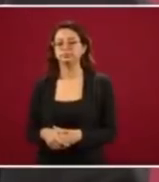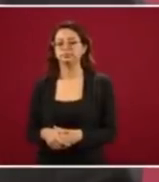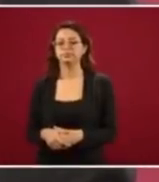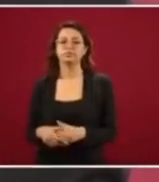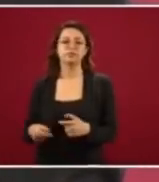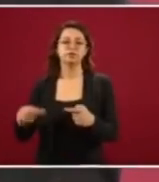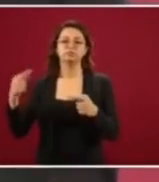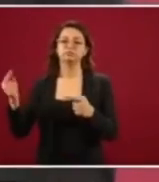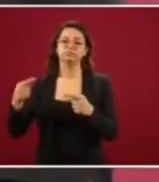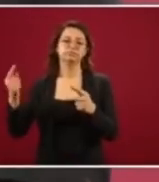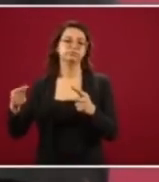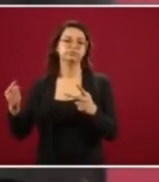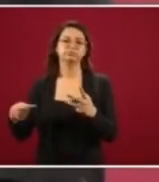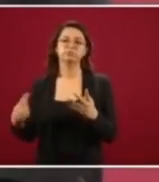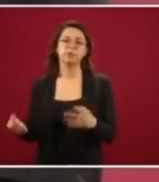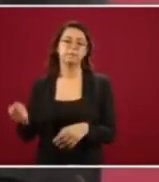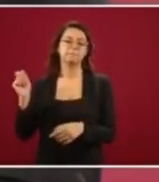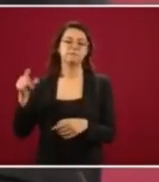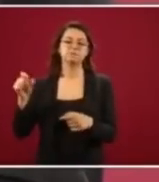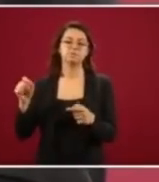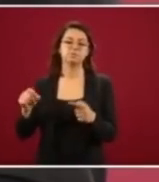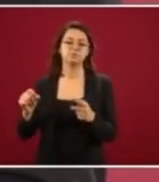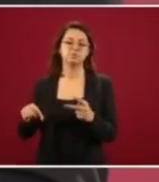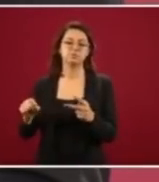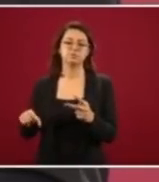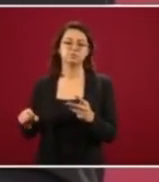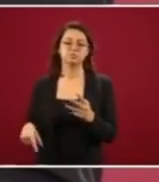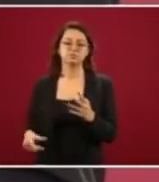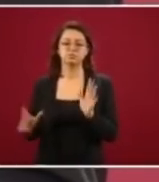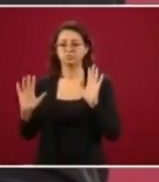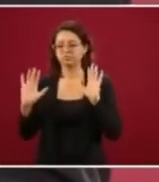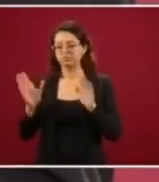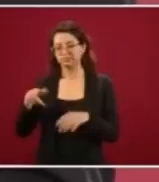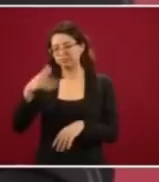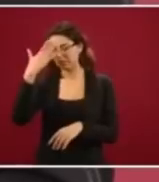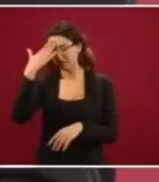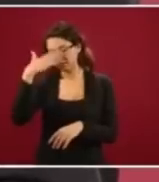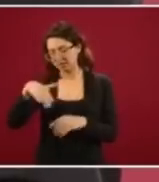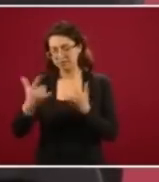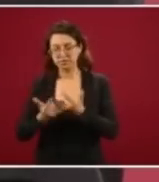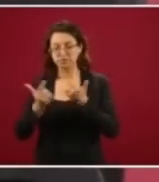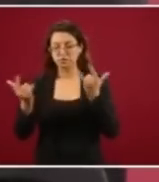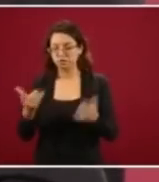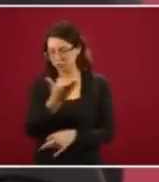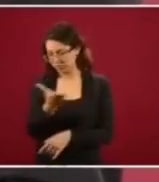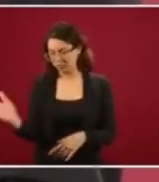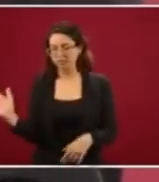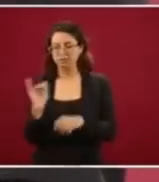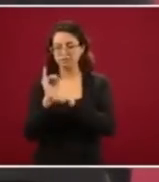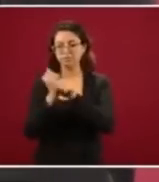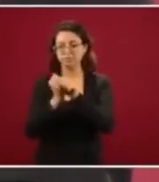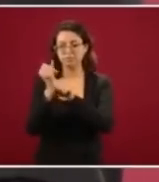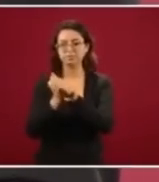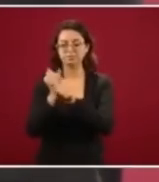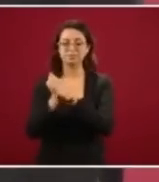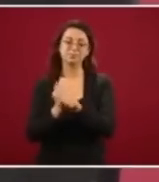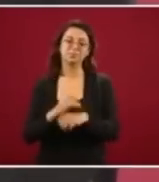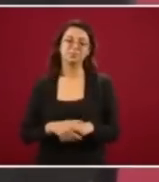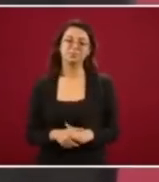etcétera, etcétera, etcétera. Ya ustedes hacen la investigación, porque digo,